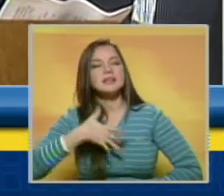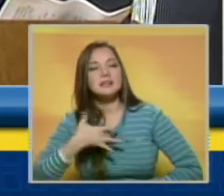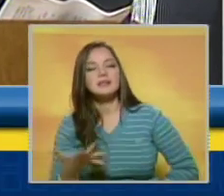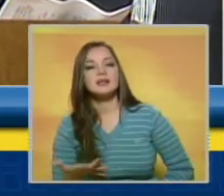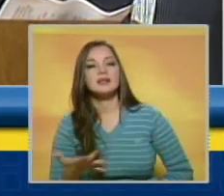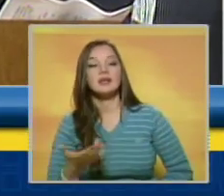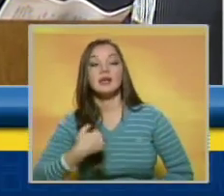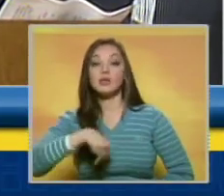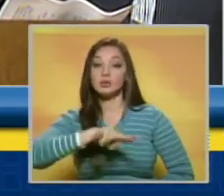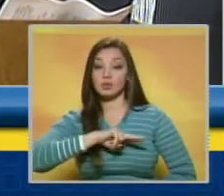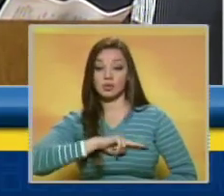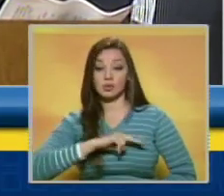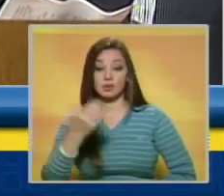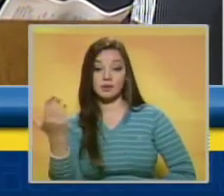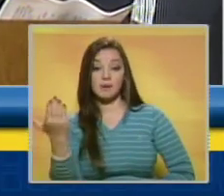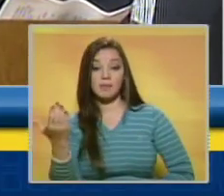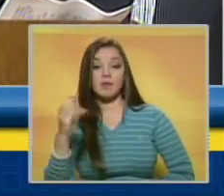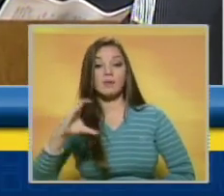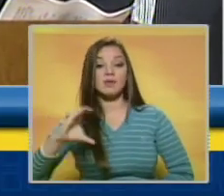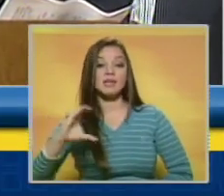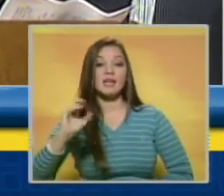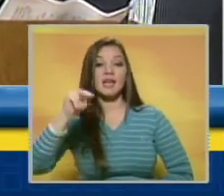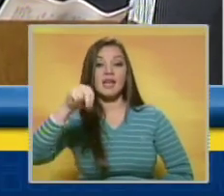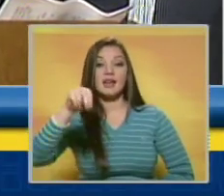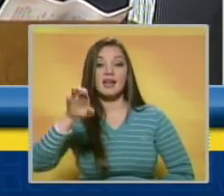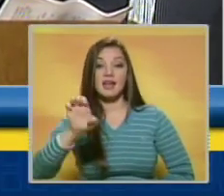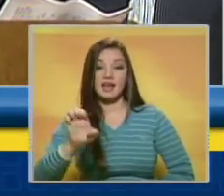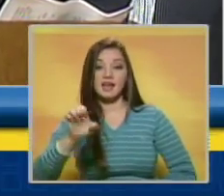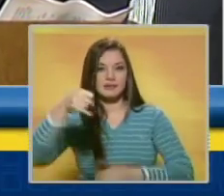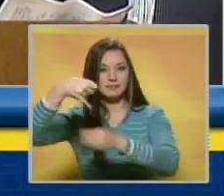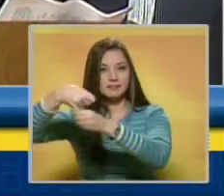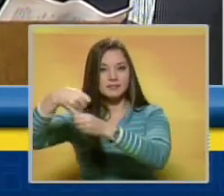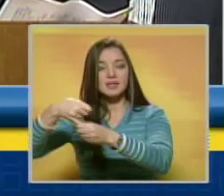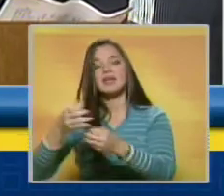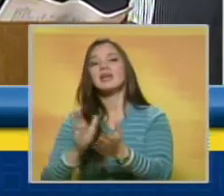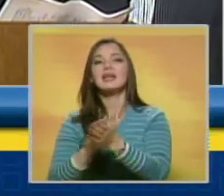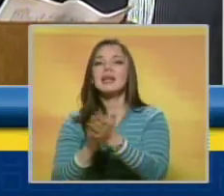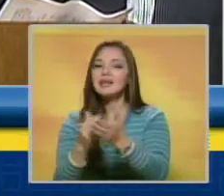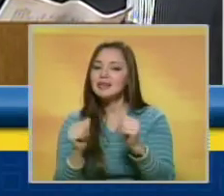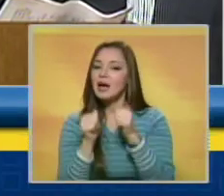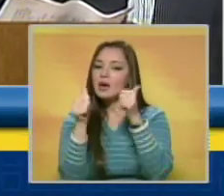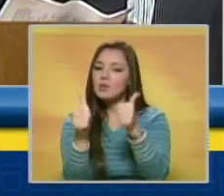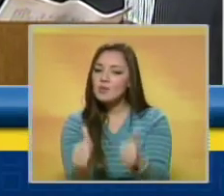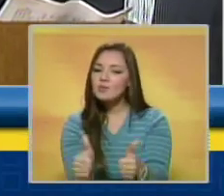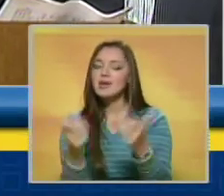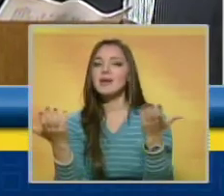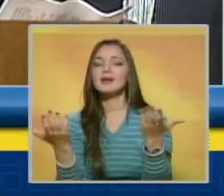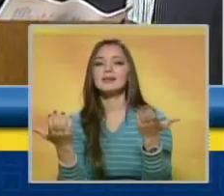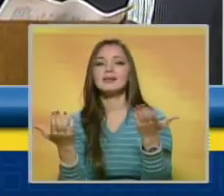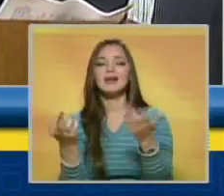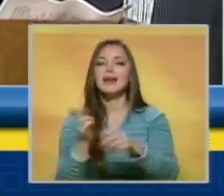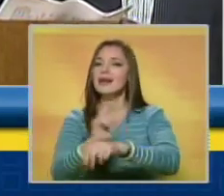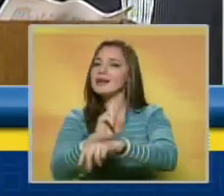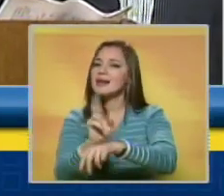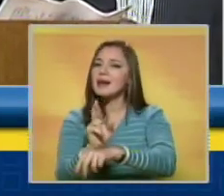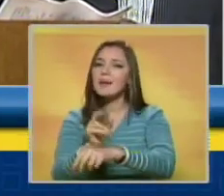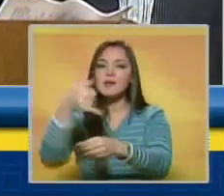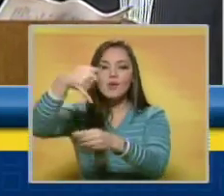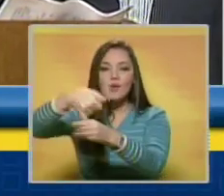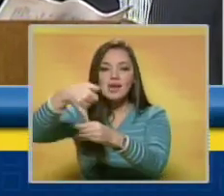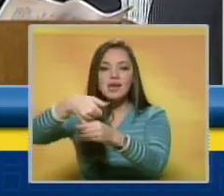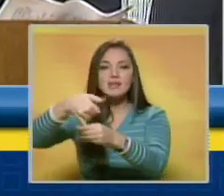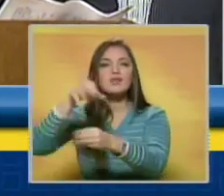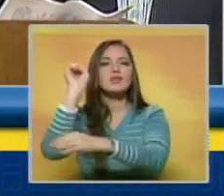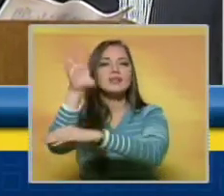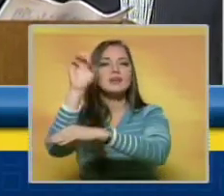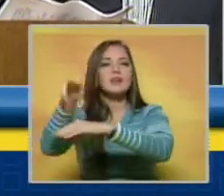le exigimos al Consejo Nacional Electoral que adelante las elecciones parlamentarias y se